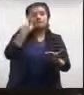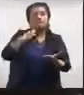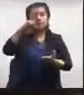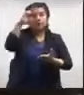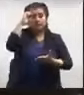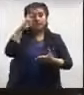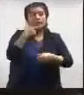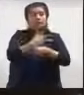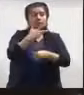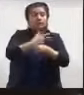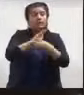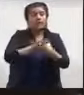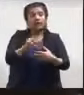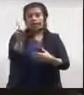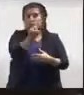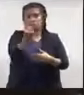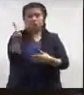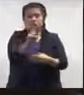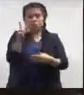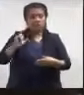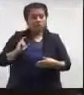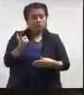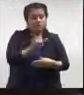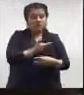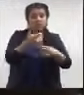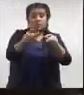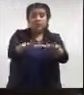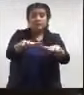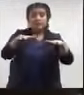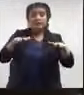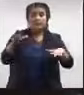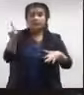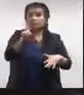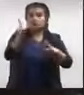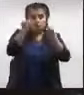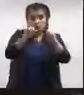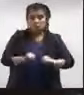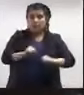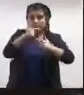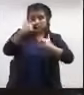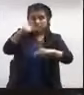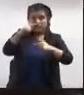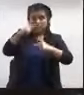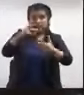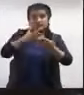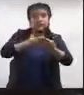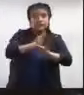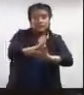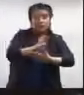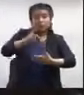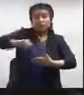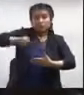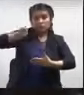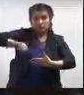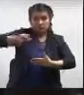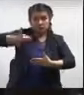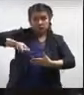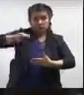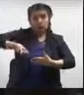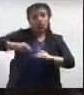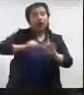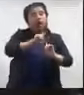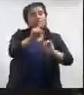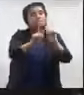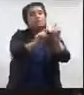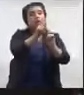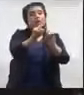dice que ni el Congreso en pleno puede limitar el derecho de los diputados a interpelar.